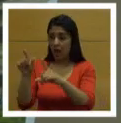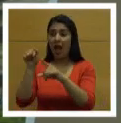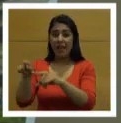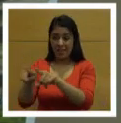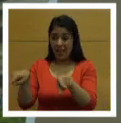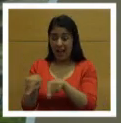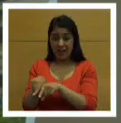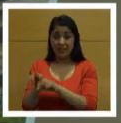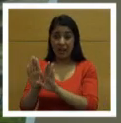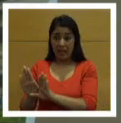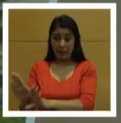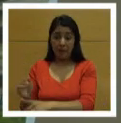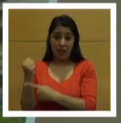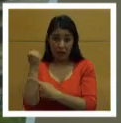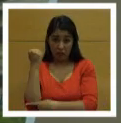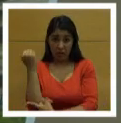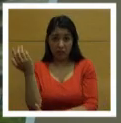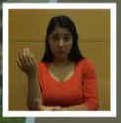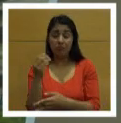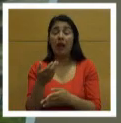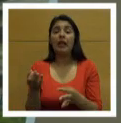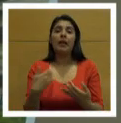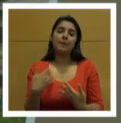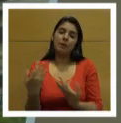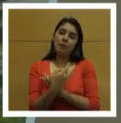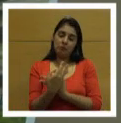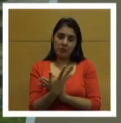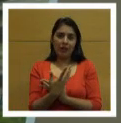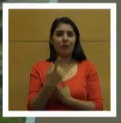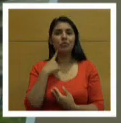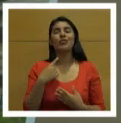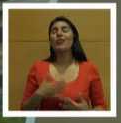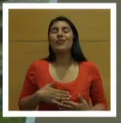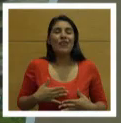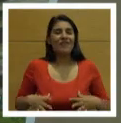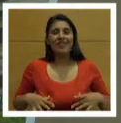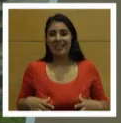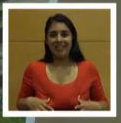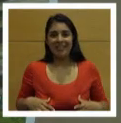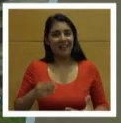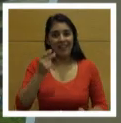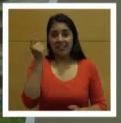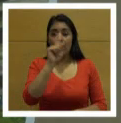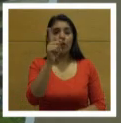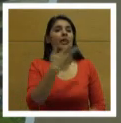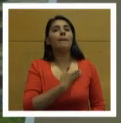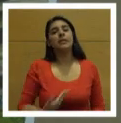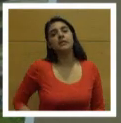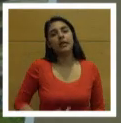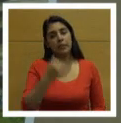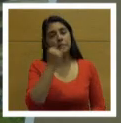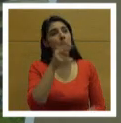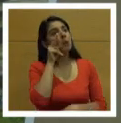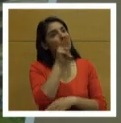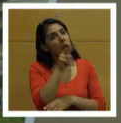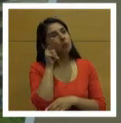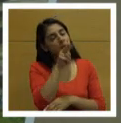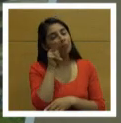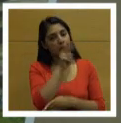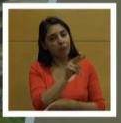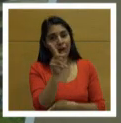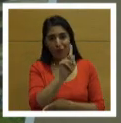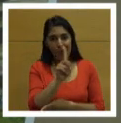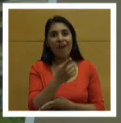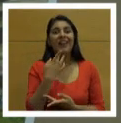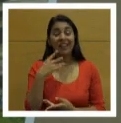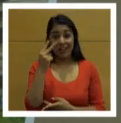dije que estaba feliz, porque la idea es, no es que lo vea el presidente todos los días, porque se va a acostumbrar a eso, ¿no es cierto?, sino que lo vea el